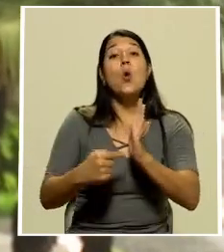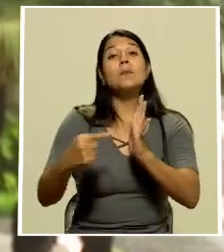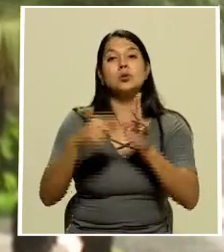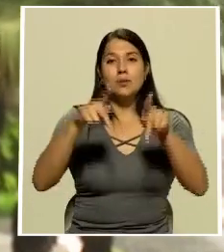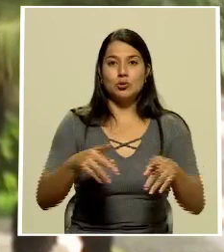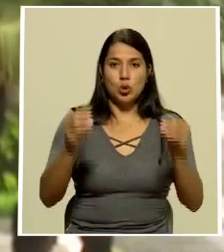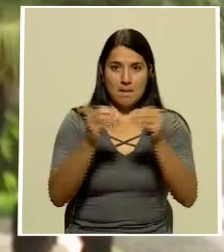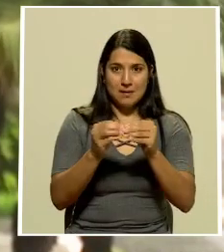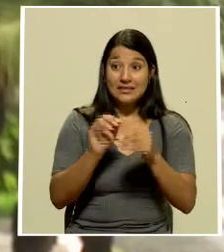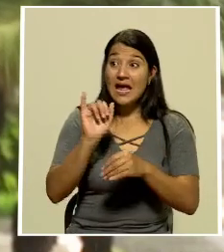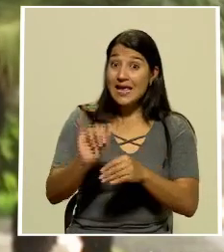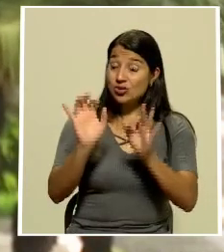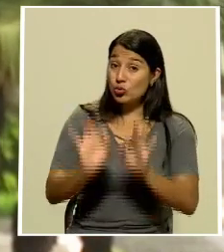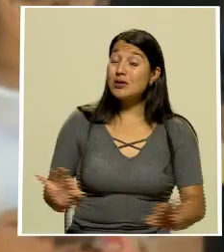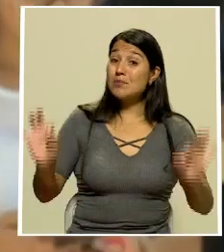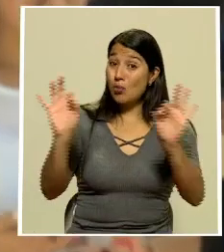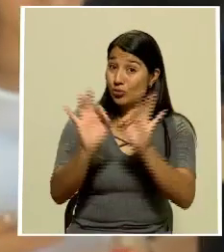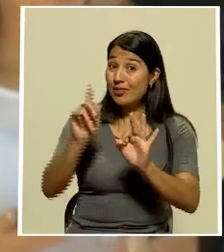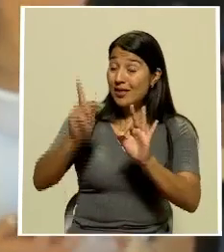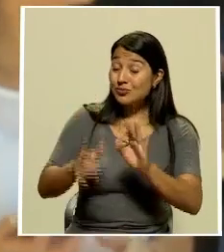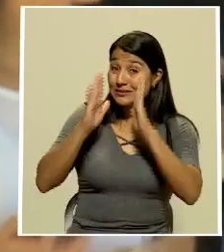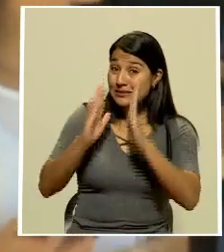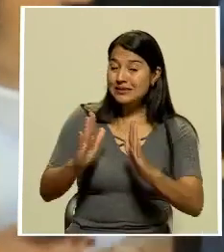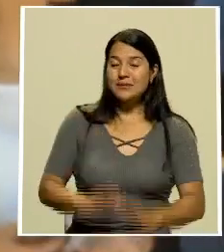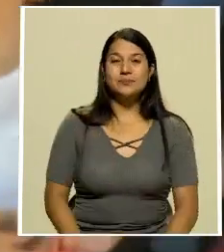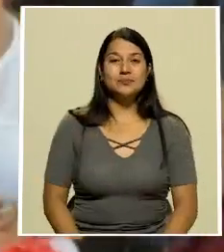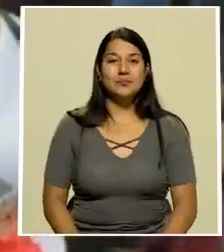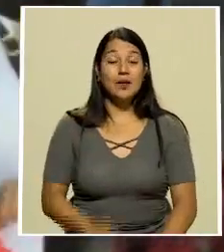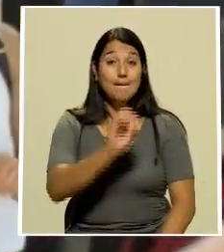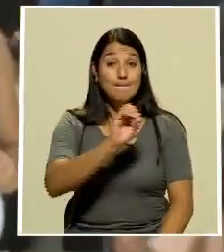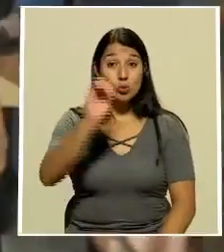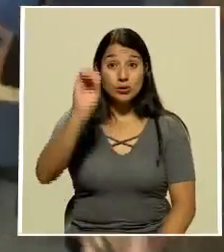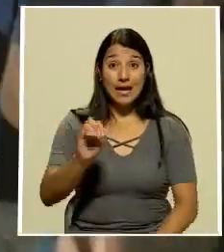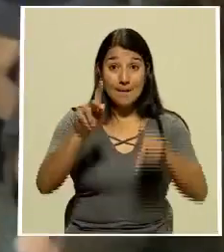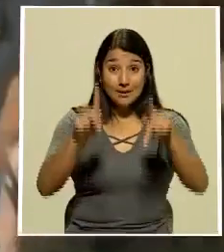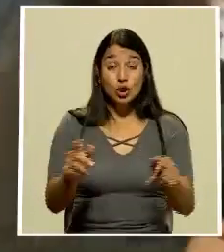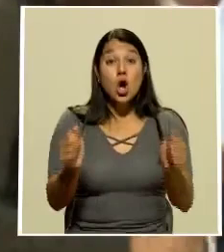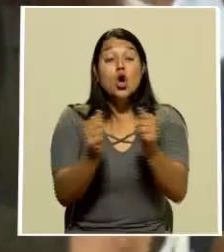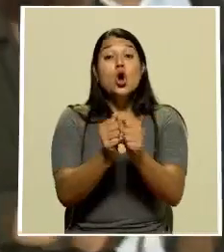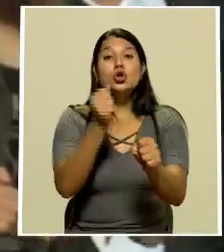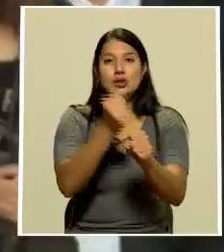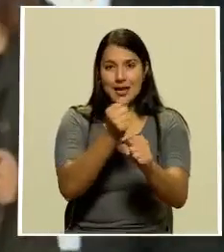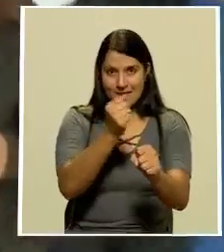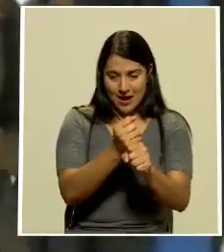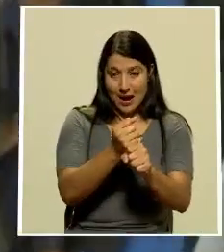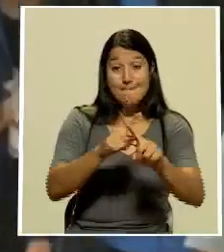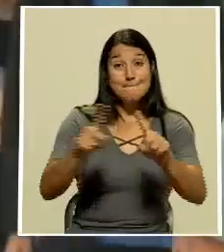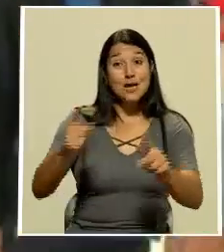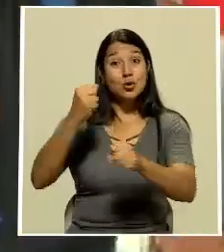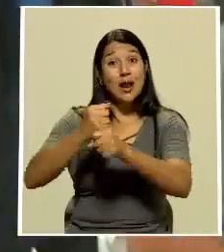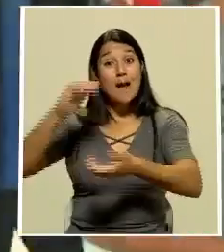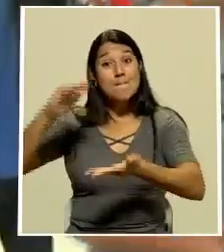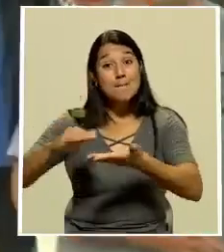economía y es algo que hay que ponerle mucha atención. Sí. El porcentaje de las personas ocupadas que trabajan menos de 40 horas por